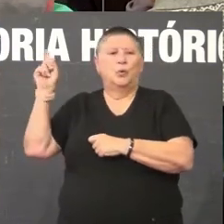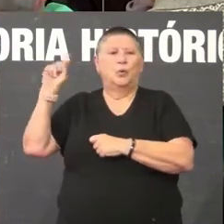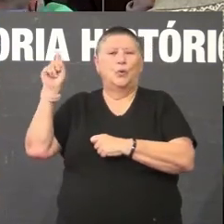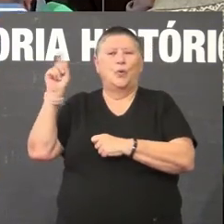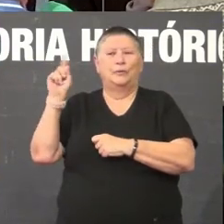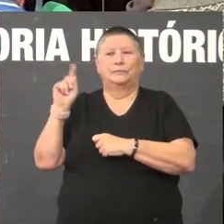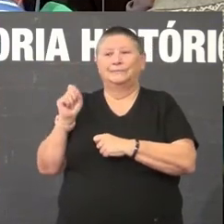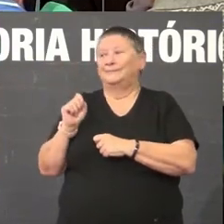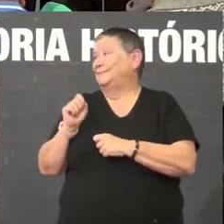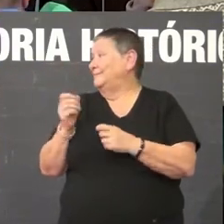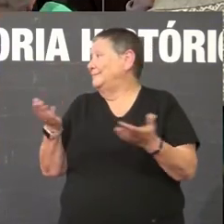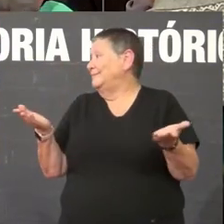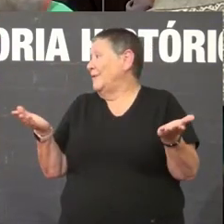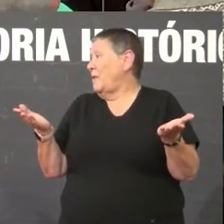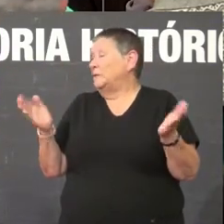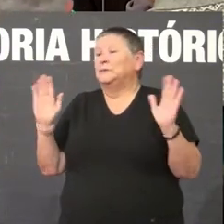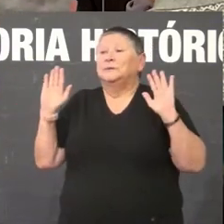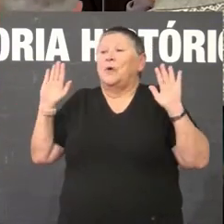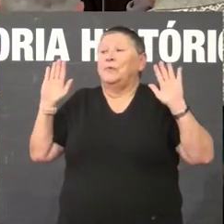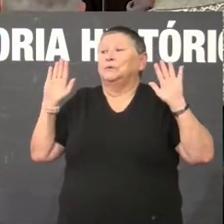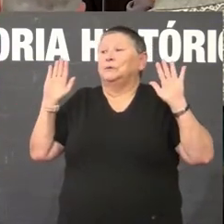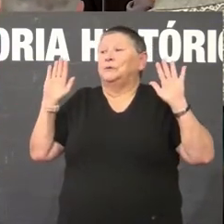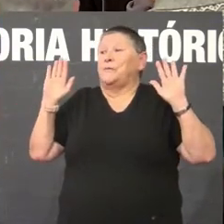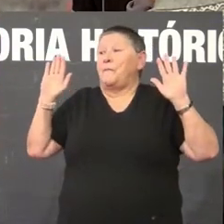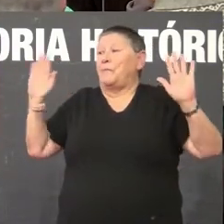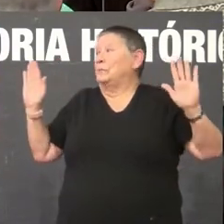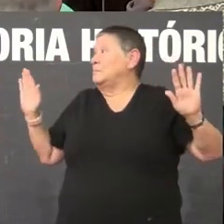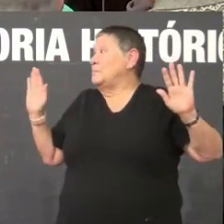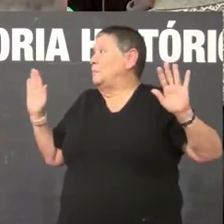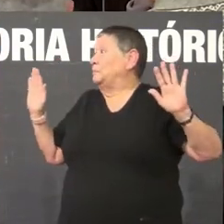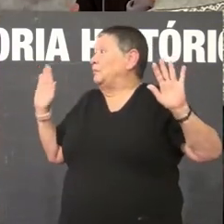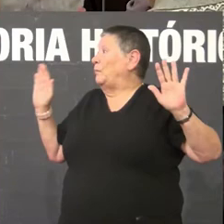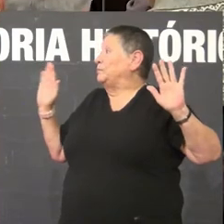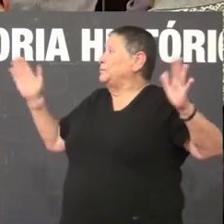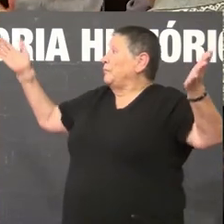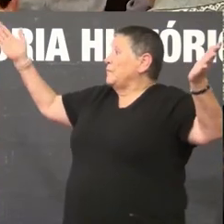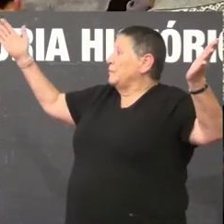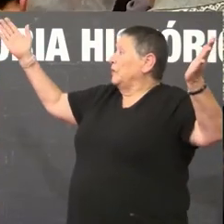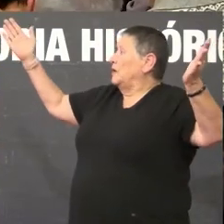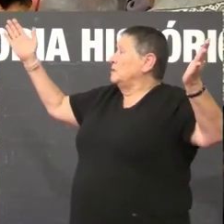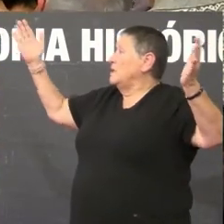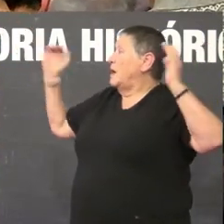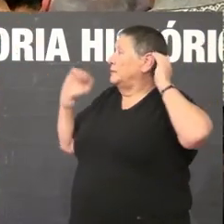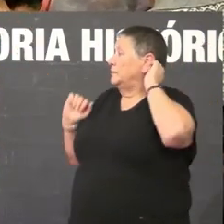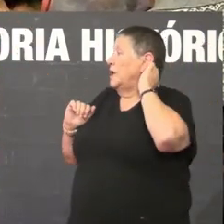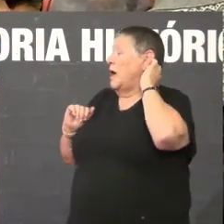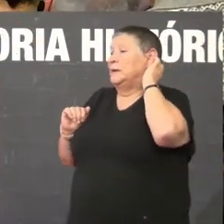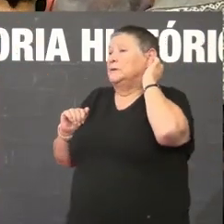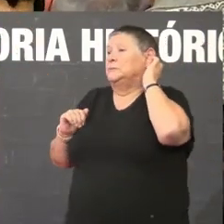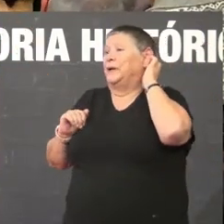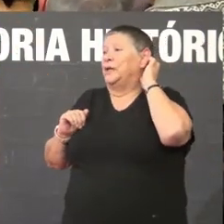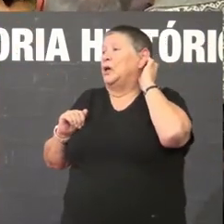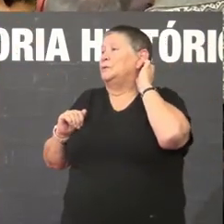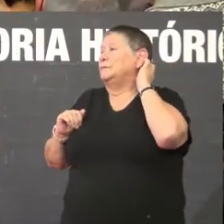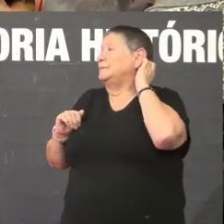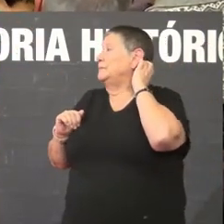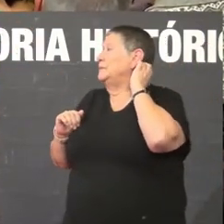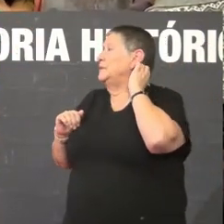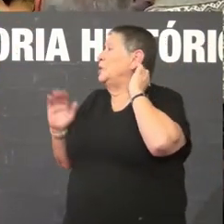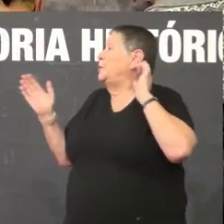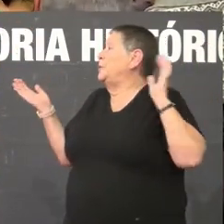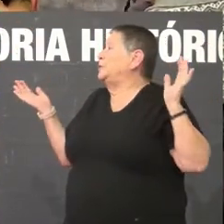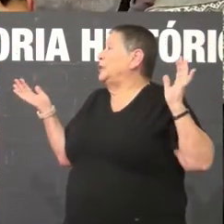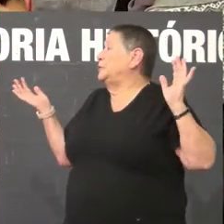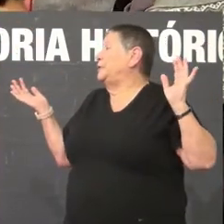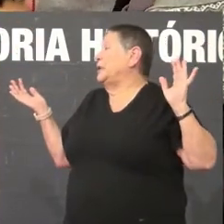No. Aquí, o que gente con, decir, gente como Miguel Boyer, que parece espera, en Colmo, era Partido Comunista. Estuvo en la cárcel. Espera. Era único que había. Déjame falar.